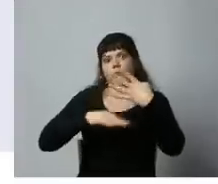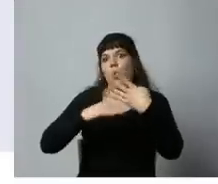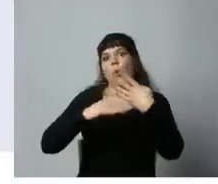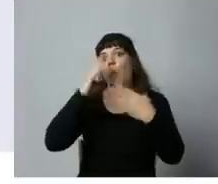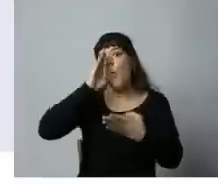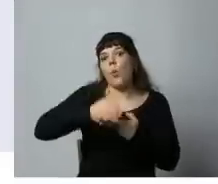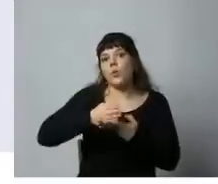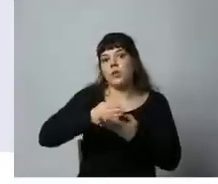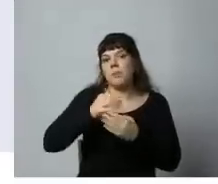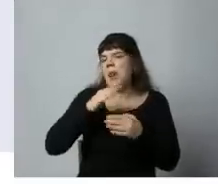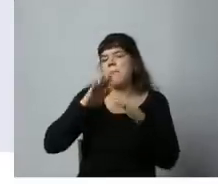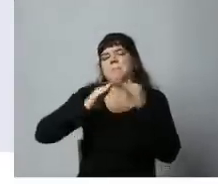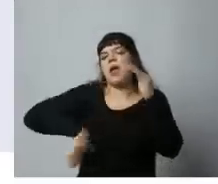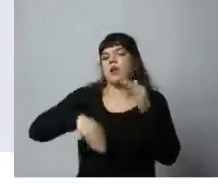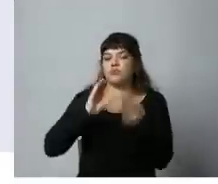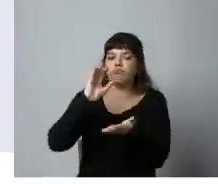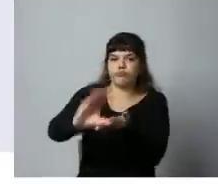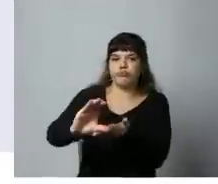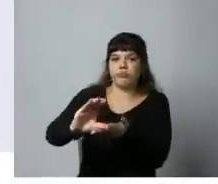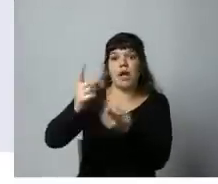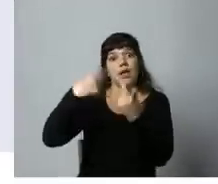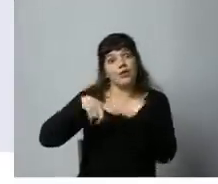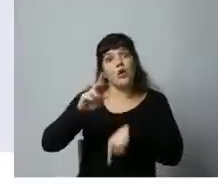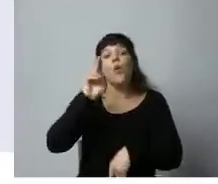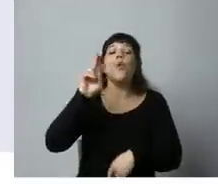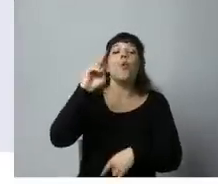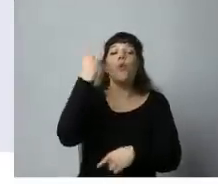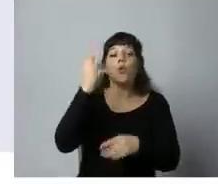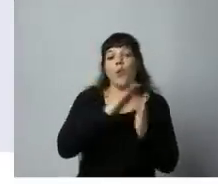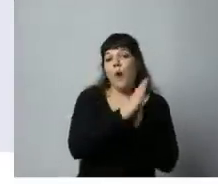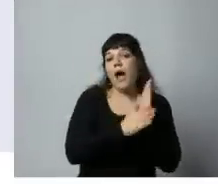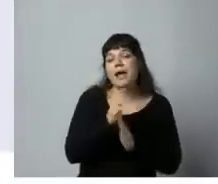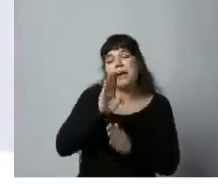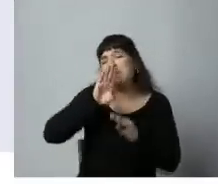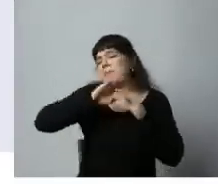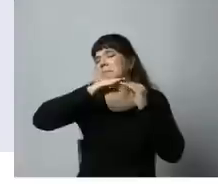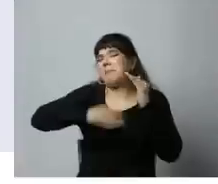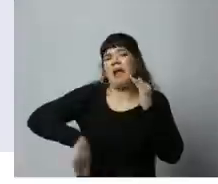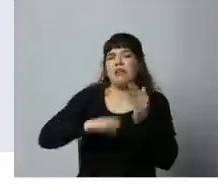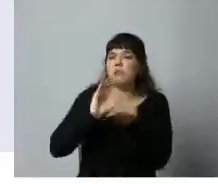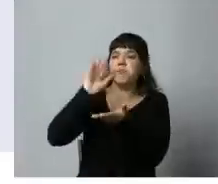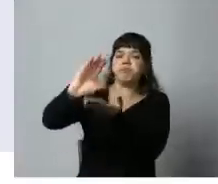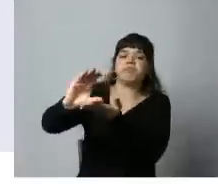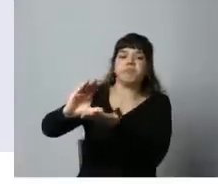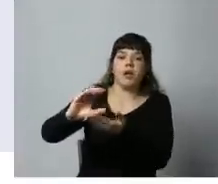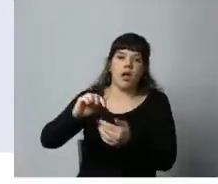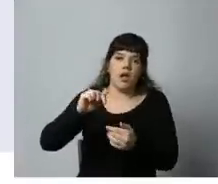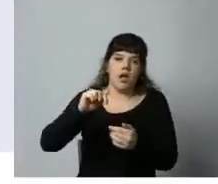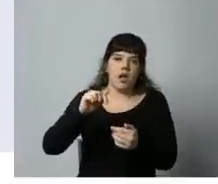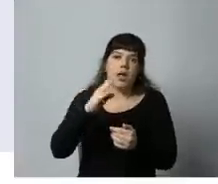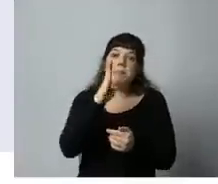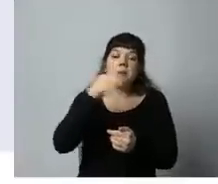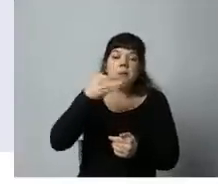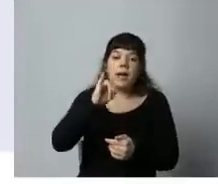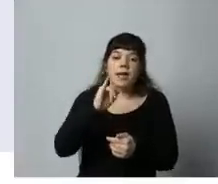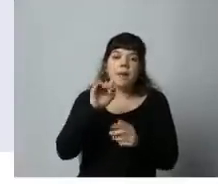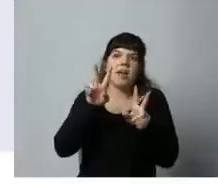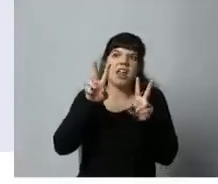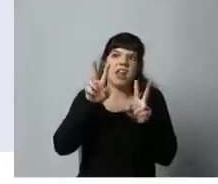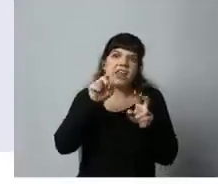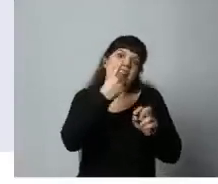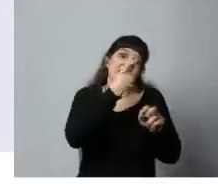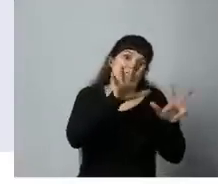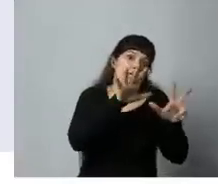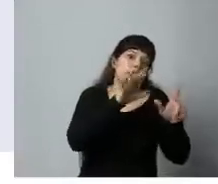pandemia Uruguay es el país que menos invirtió sobre el pbi de los 17 países que tien en cuenta el